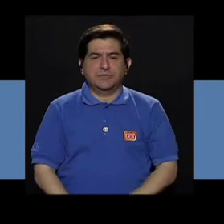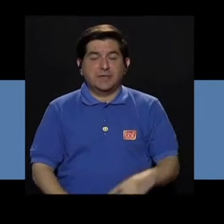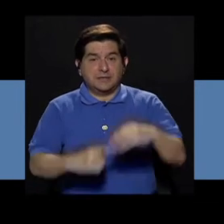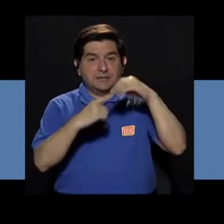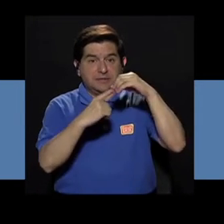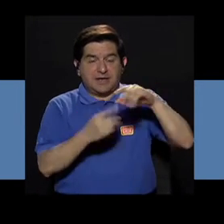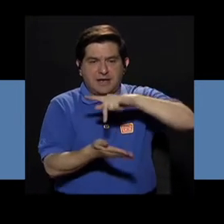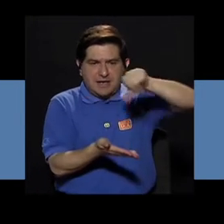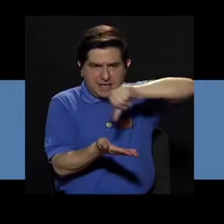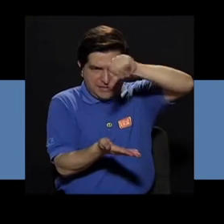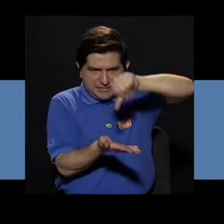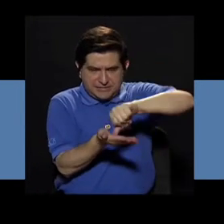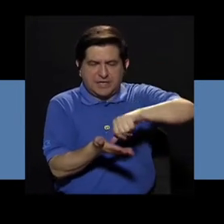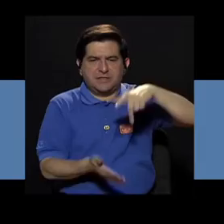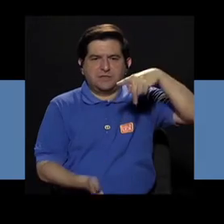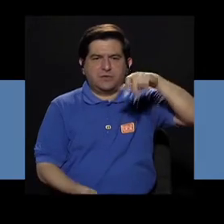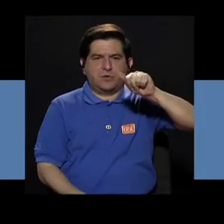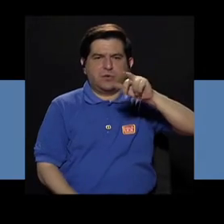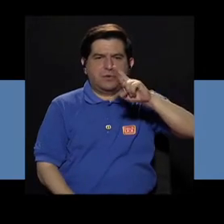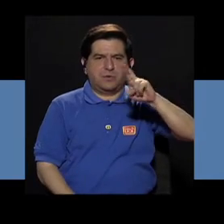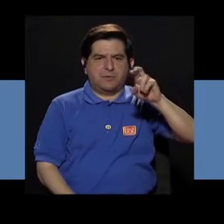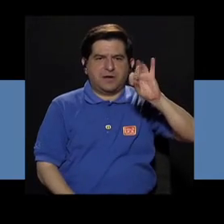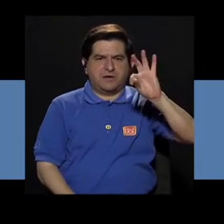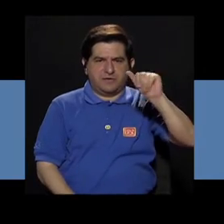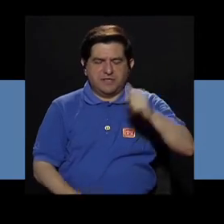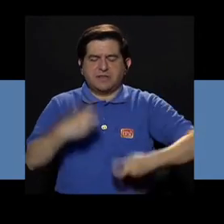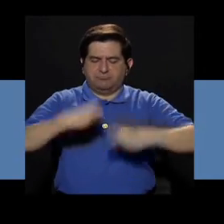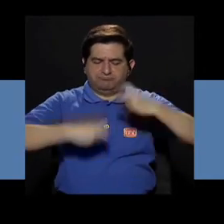en particular el centro de Parrita también presentó problemas.